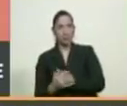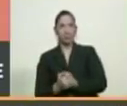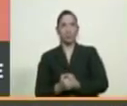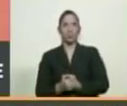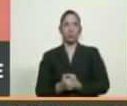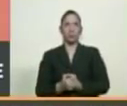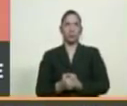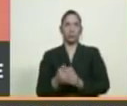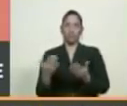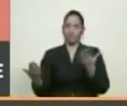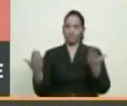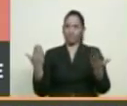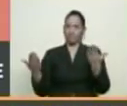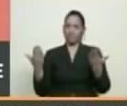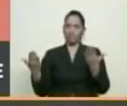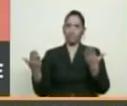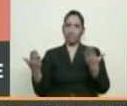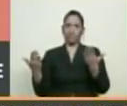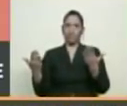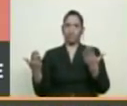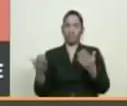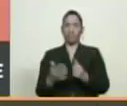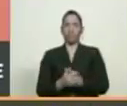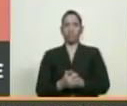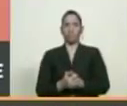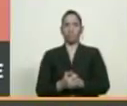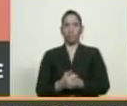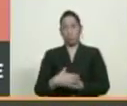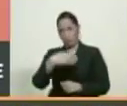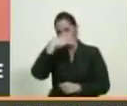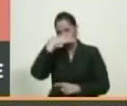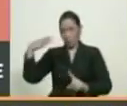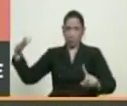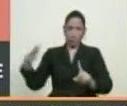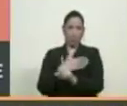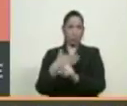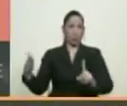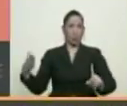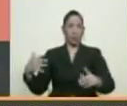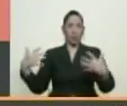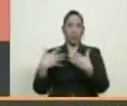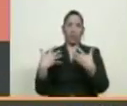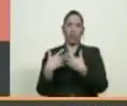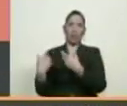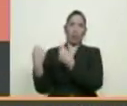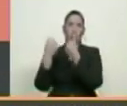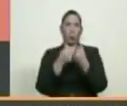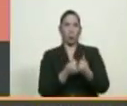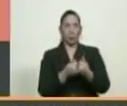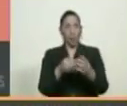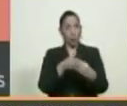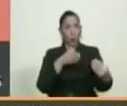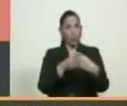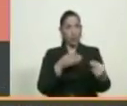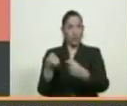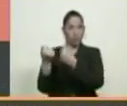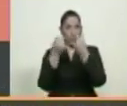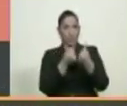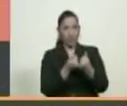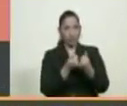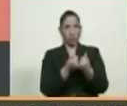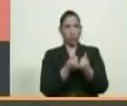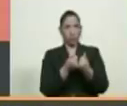dos grandes pilares criminales de la guerra económica, la dolarización de los precios